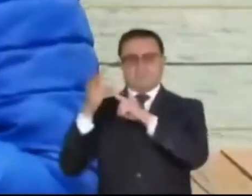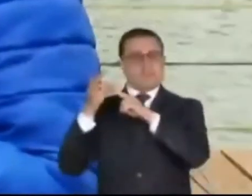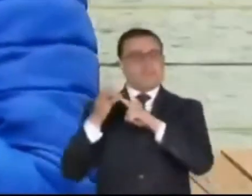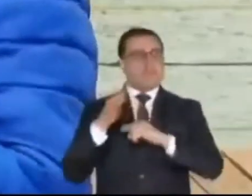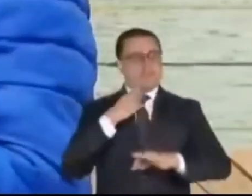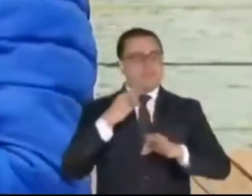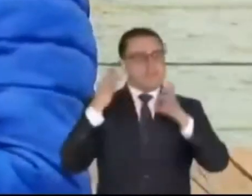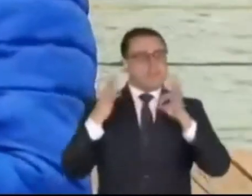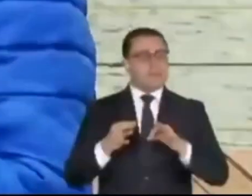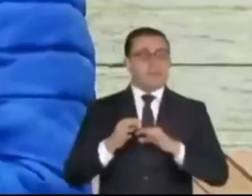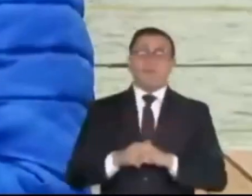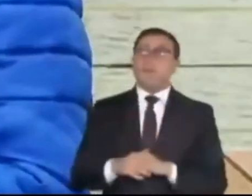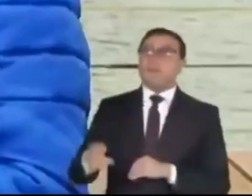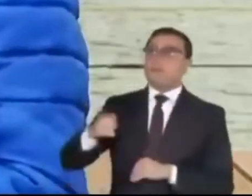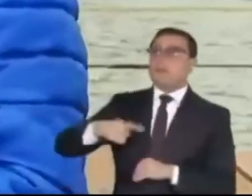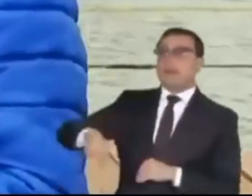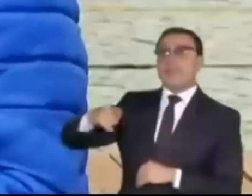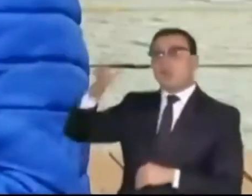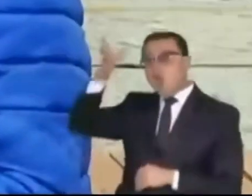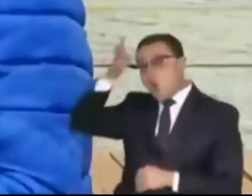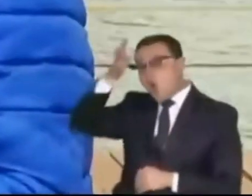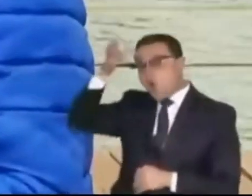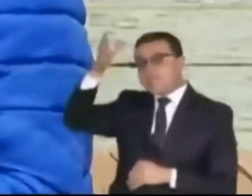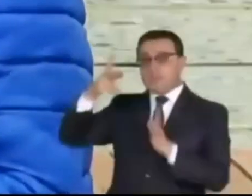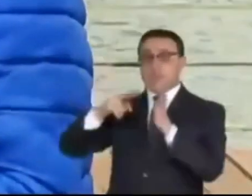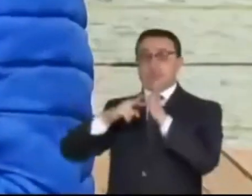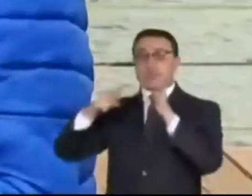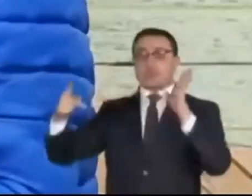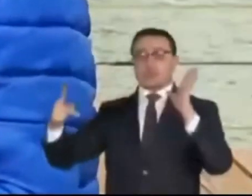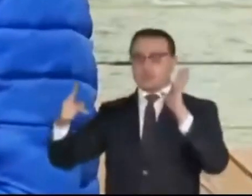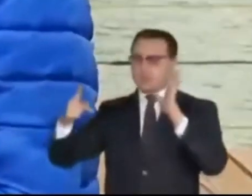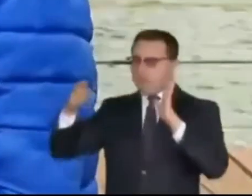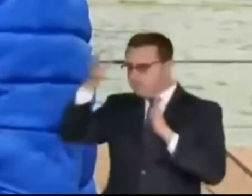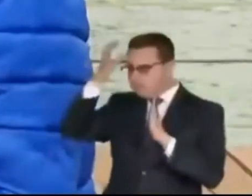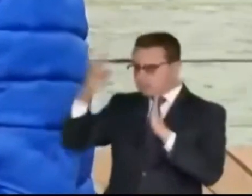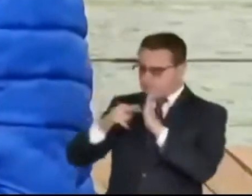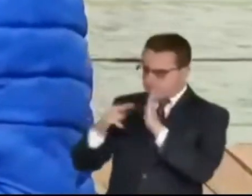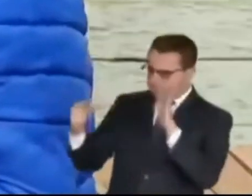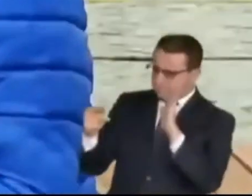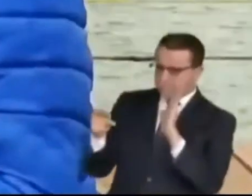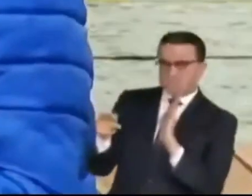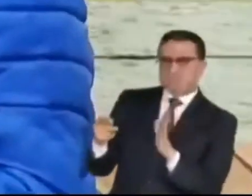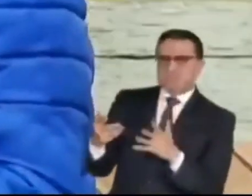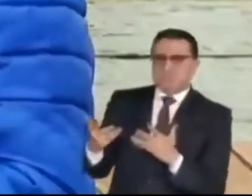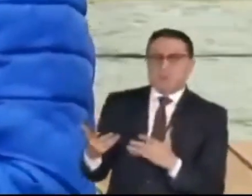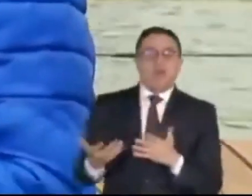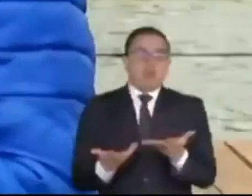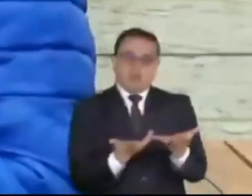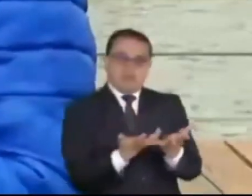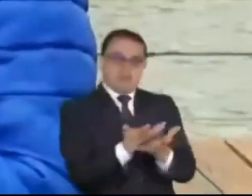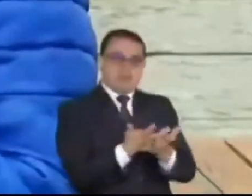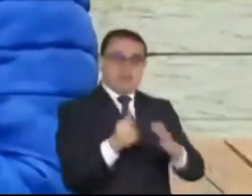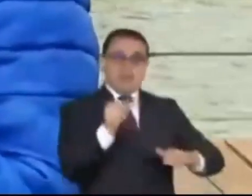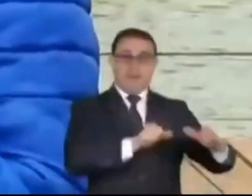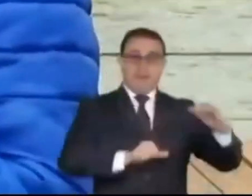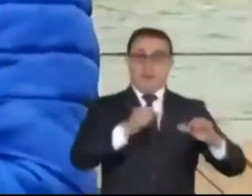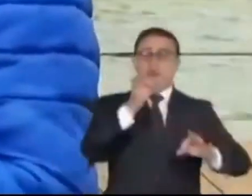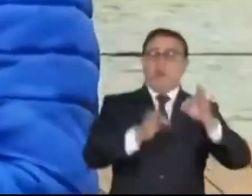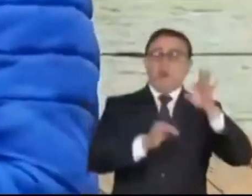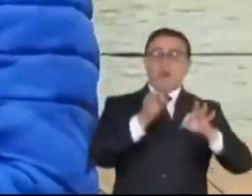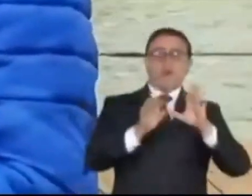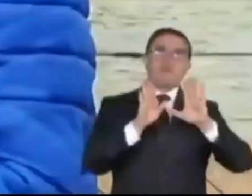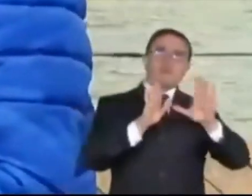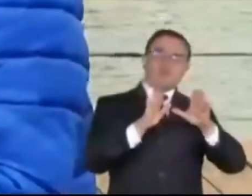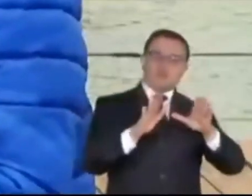dirección DESCA, emite un concepto técnico donde le sugiere al área jurídica de la Corporación Autónoma